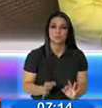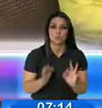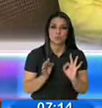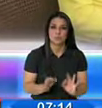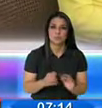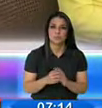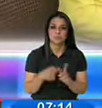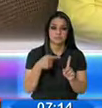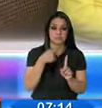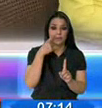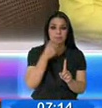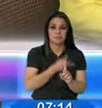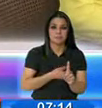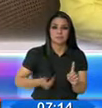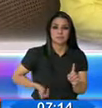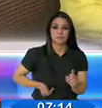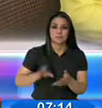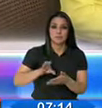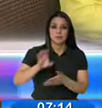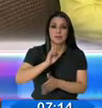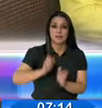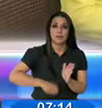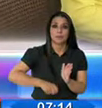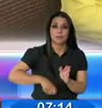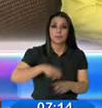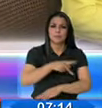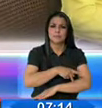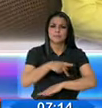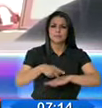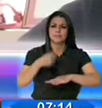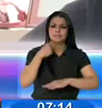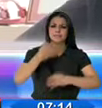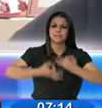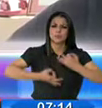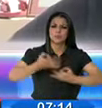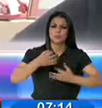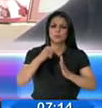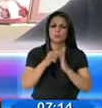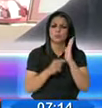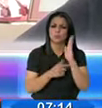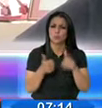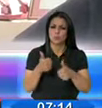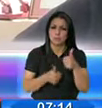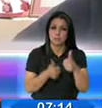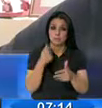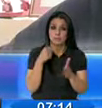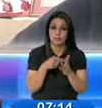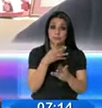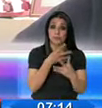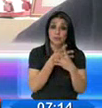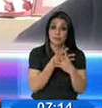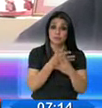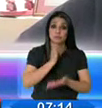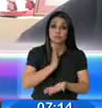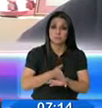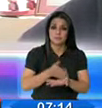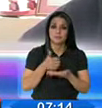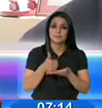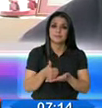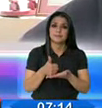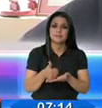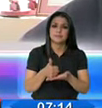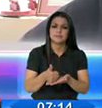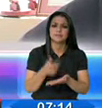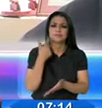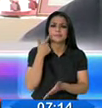García, presidente del Colegio de Abogados de Pichincha, explica cuáles son. La suspensión condicional de la pena es un beneficio que se